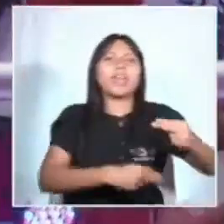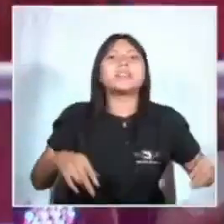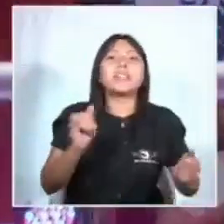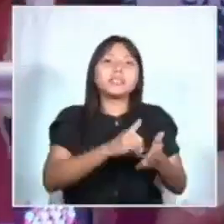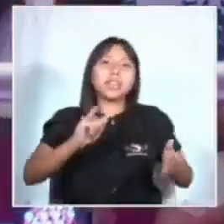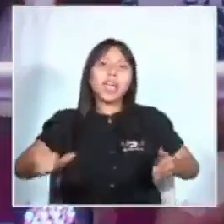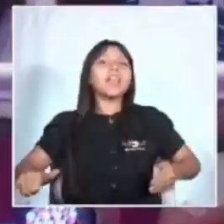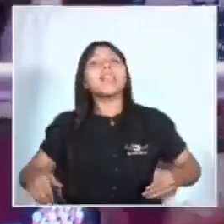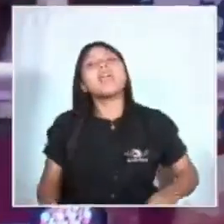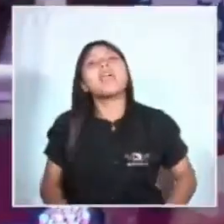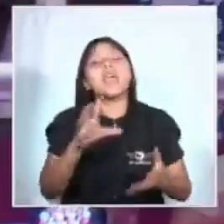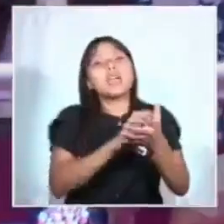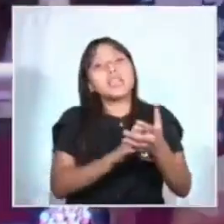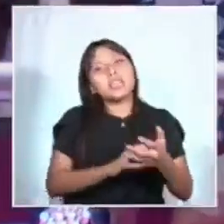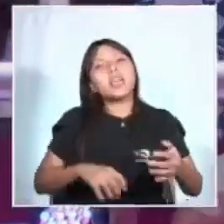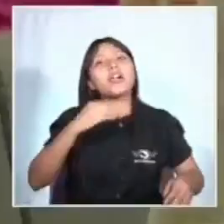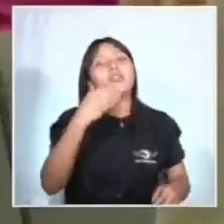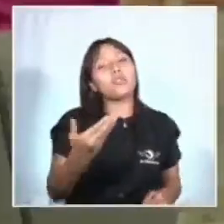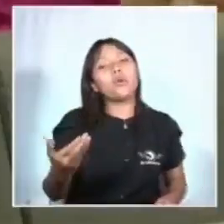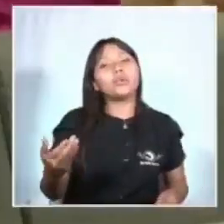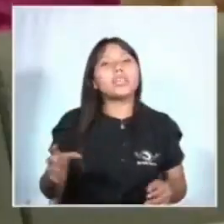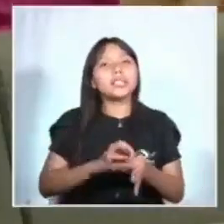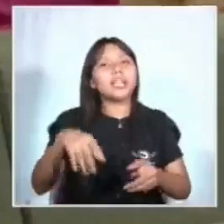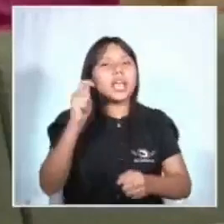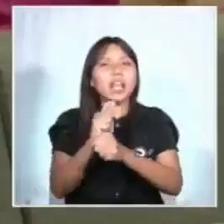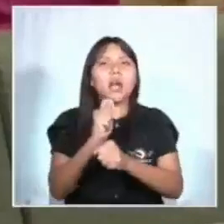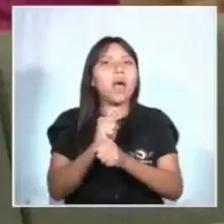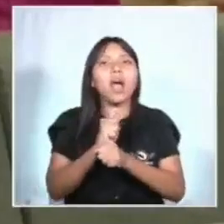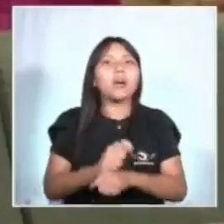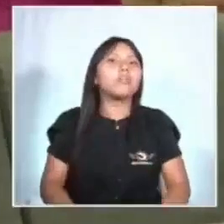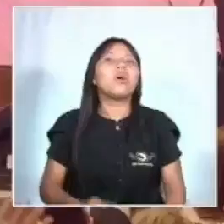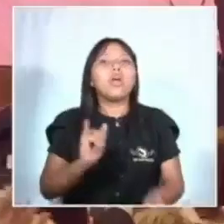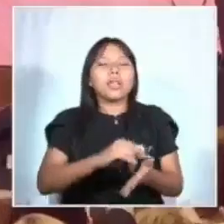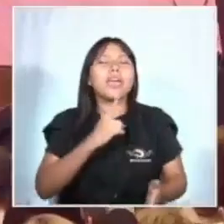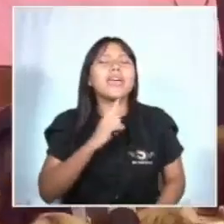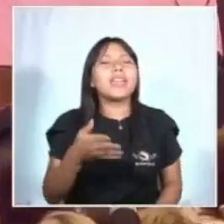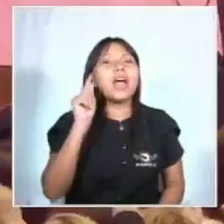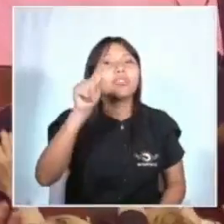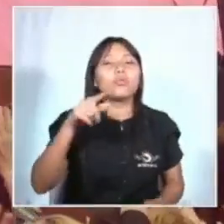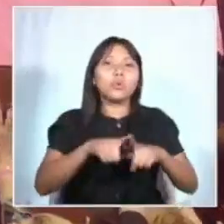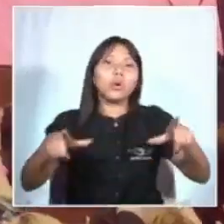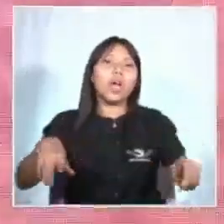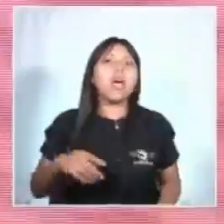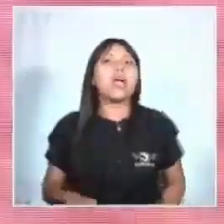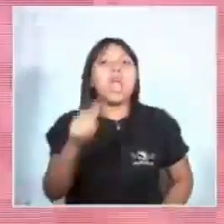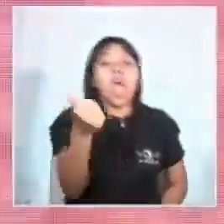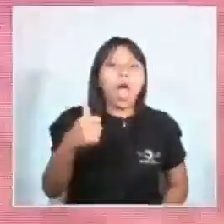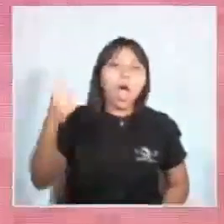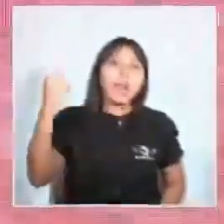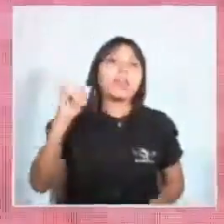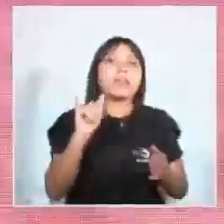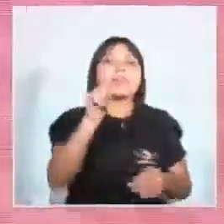robaron promociones en su lugar de trabajo, gente acá que era tu turno, alguien está usurpando tu